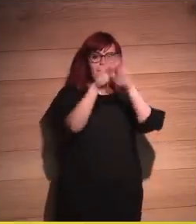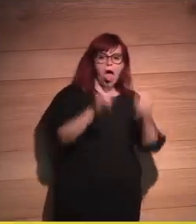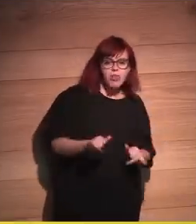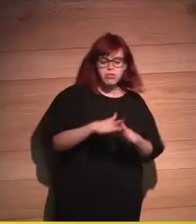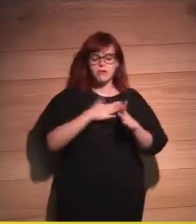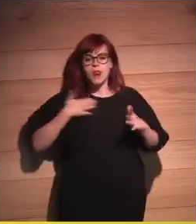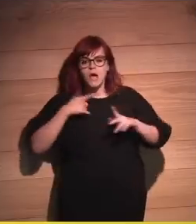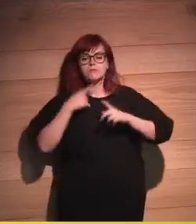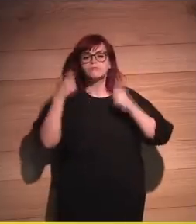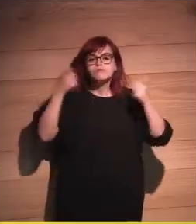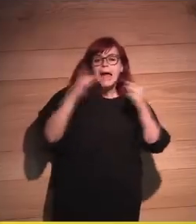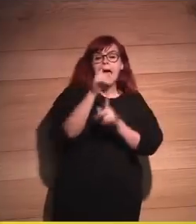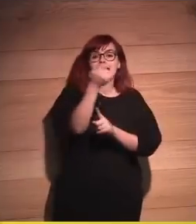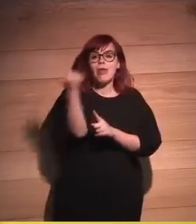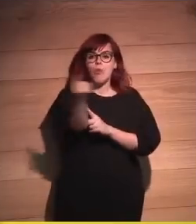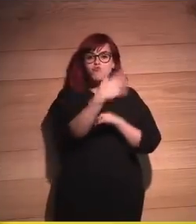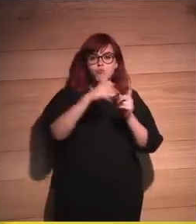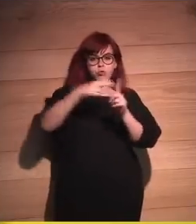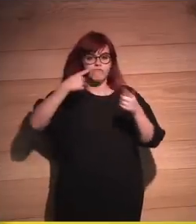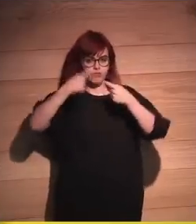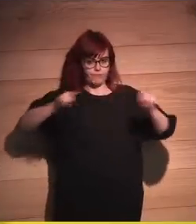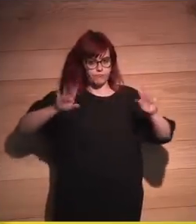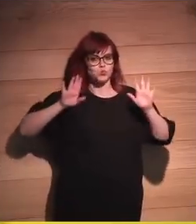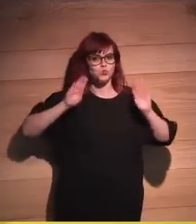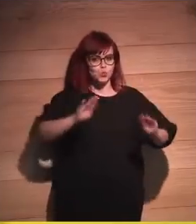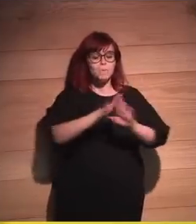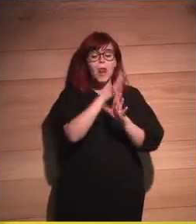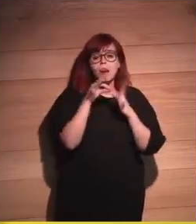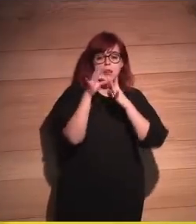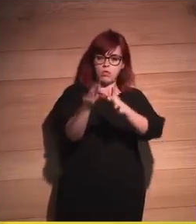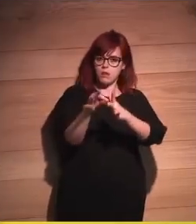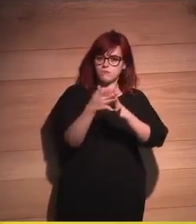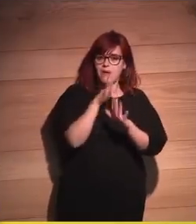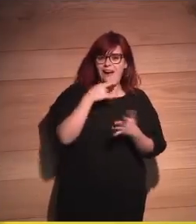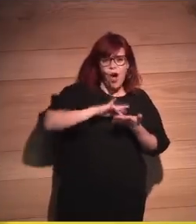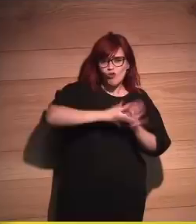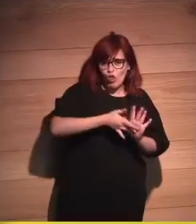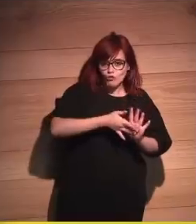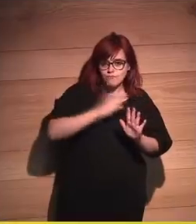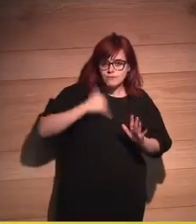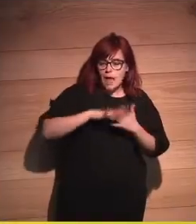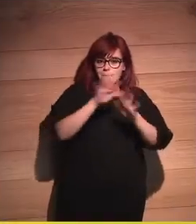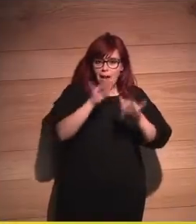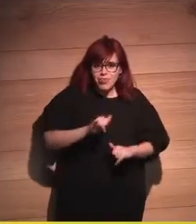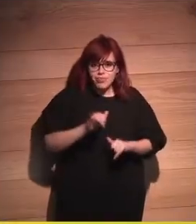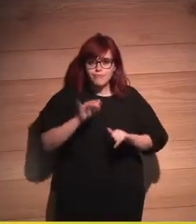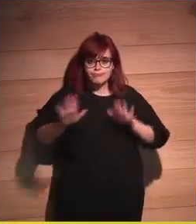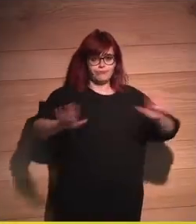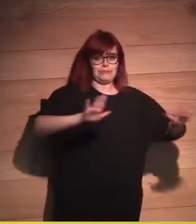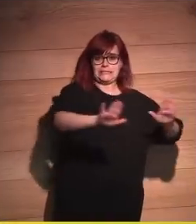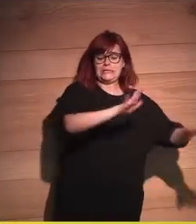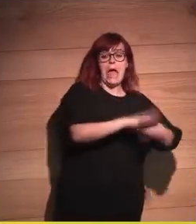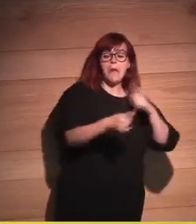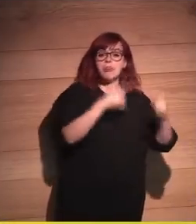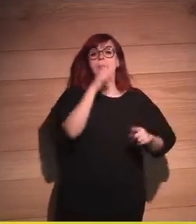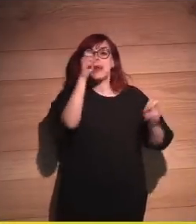pacificación. Esto cada uno lo verá de una manera, pero el líder se ha agotado en esa pacificación del mundo. Unas